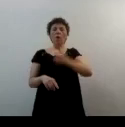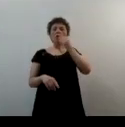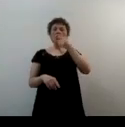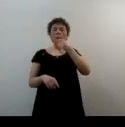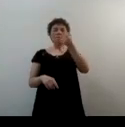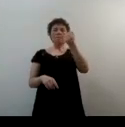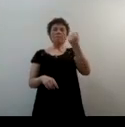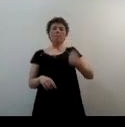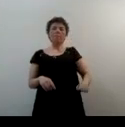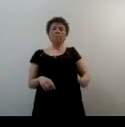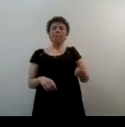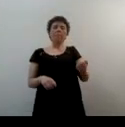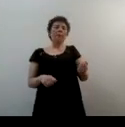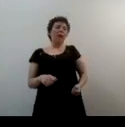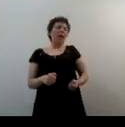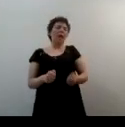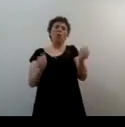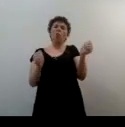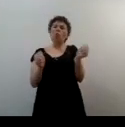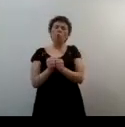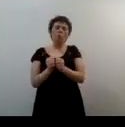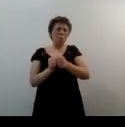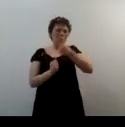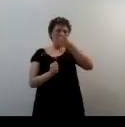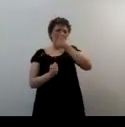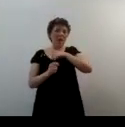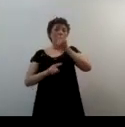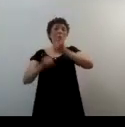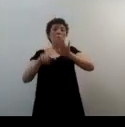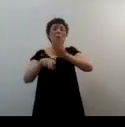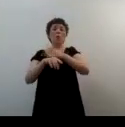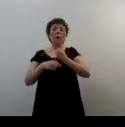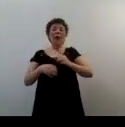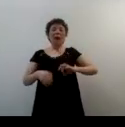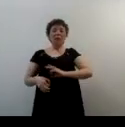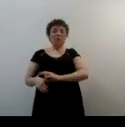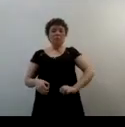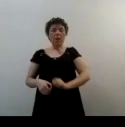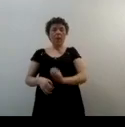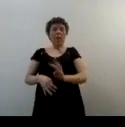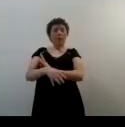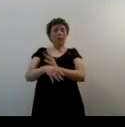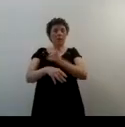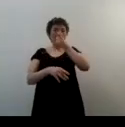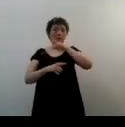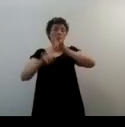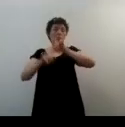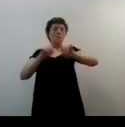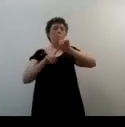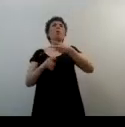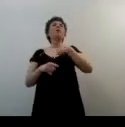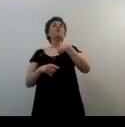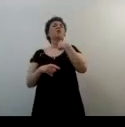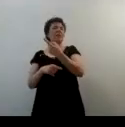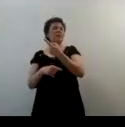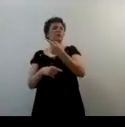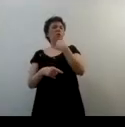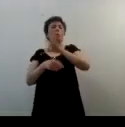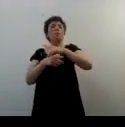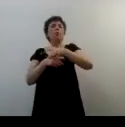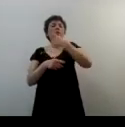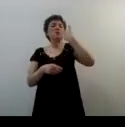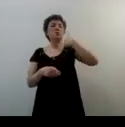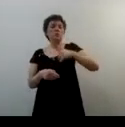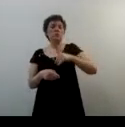estreñimiento, consistencia. Toda esta problemática es derivada de esa microbiota intestinal. Y a lo mejor os lo han dicho en algún diagnóstico, algún médico, en la